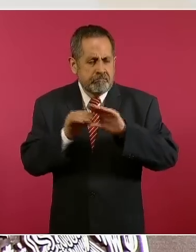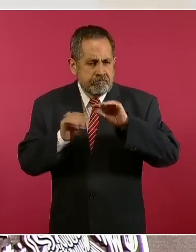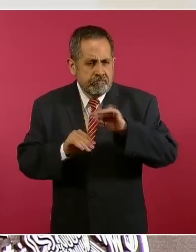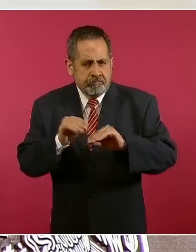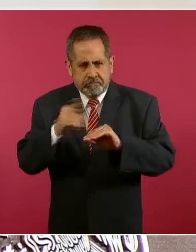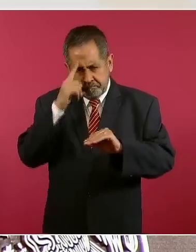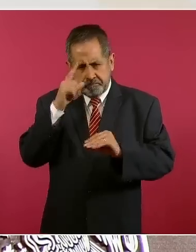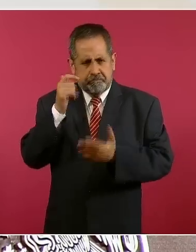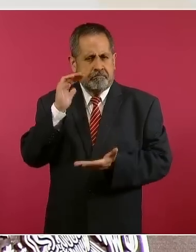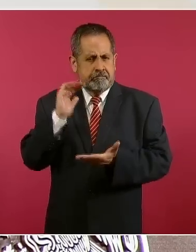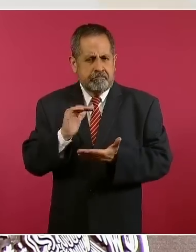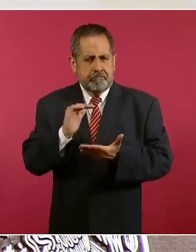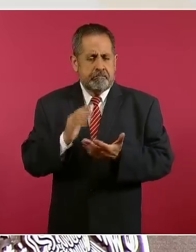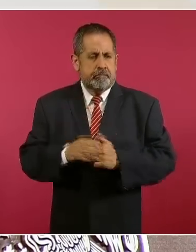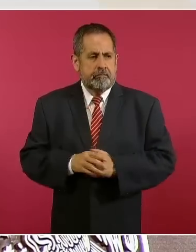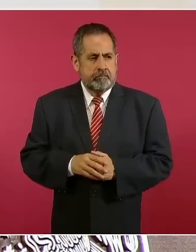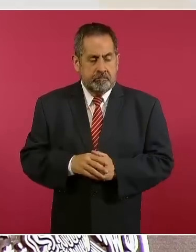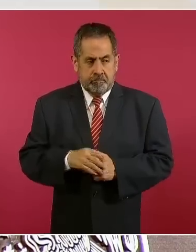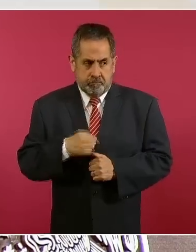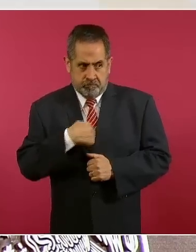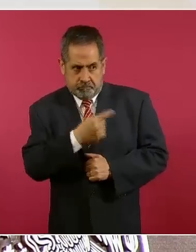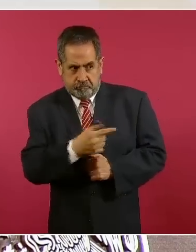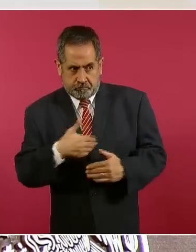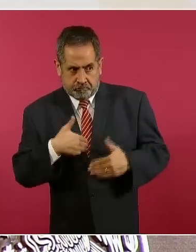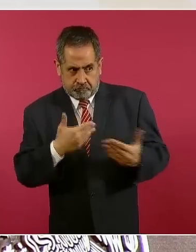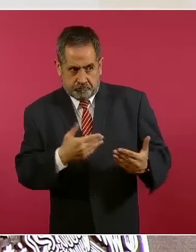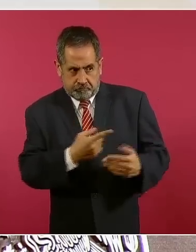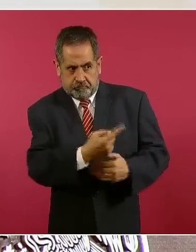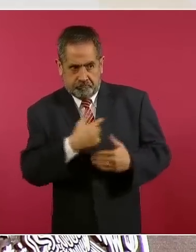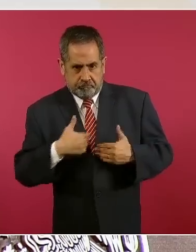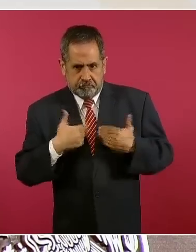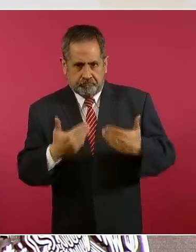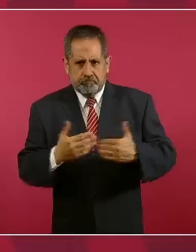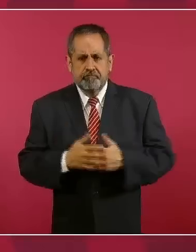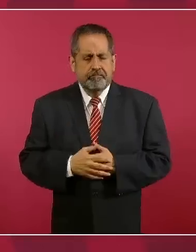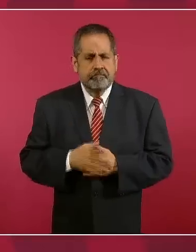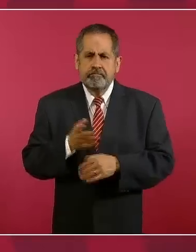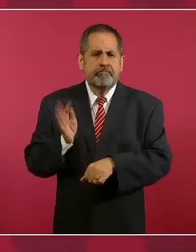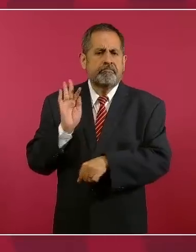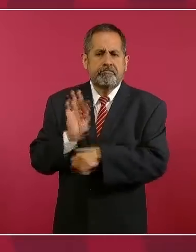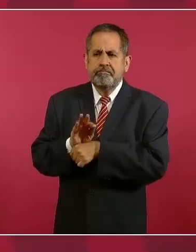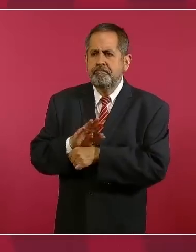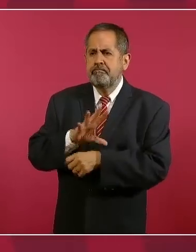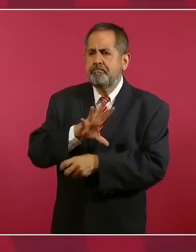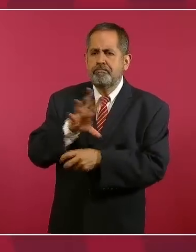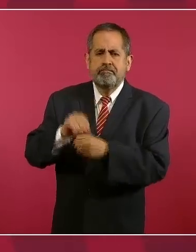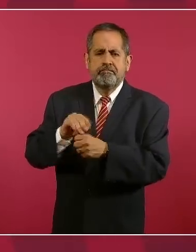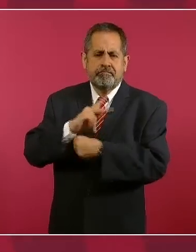de confianza y se hace por el país.